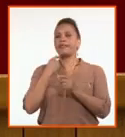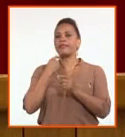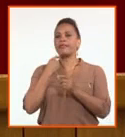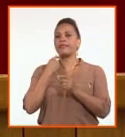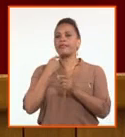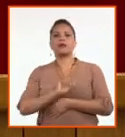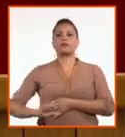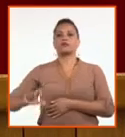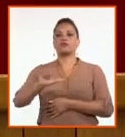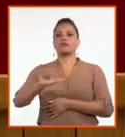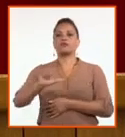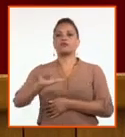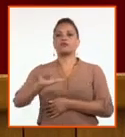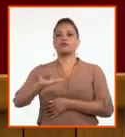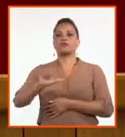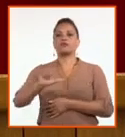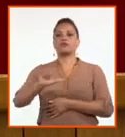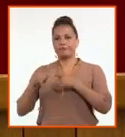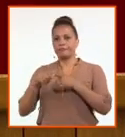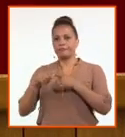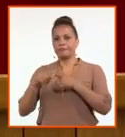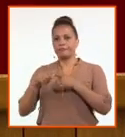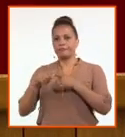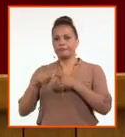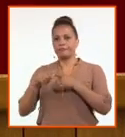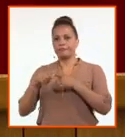en los movimientos extensionistas y en consolidar la